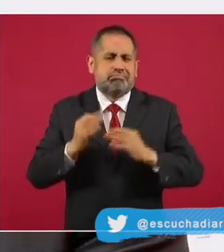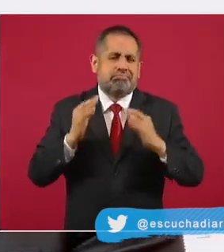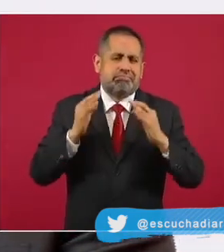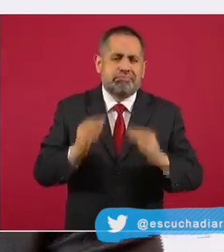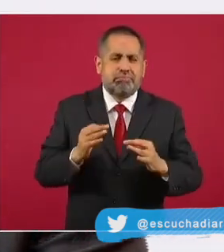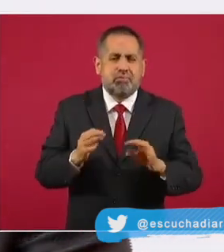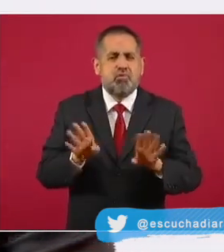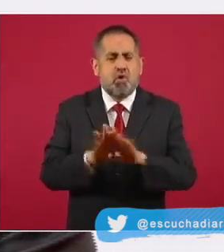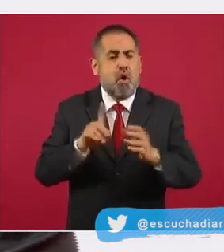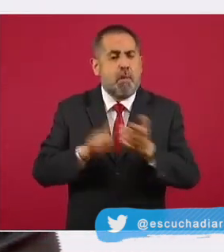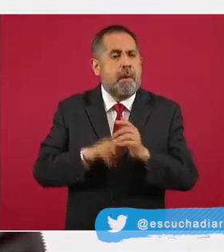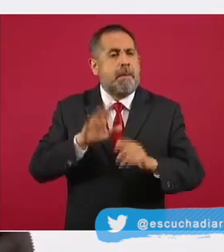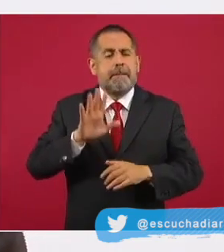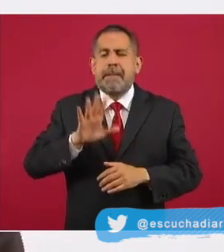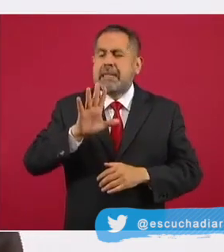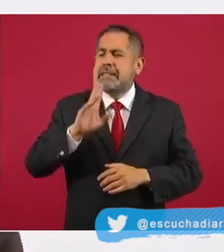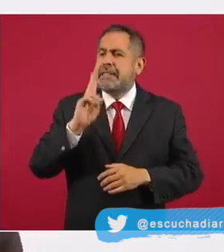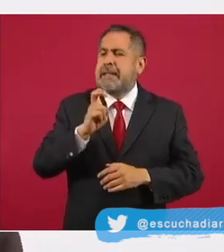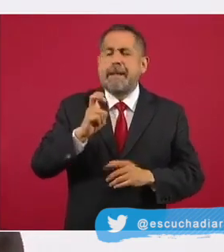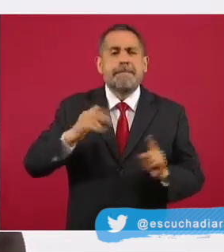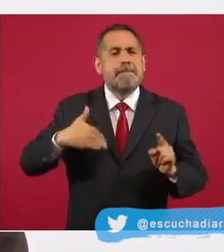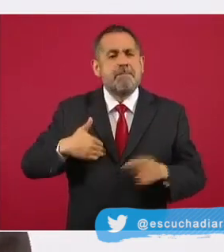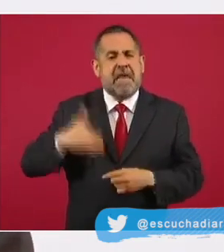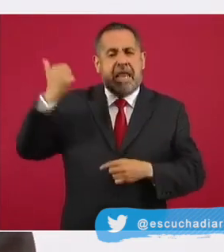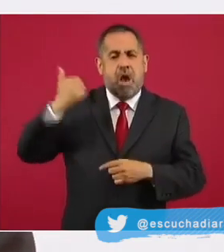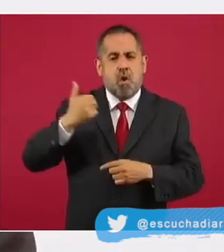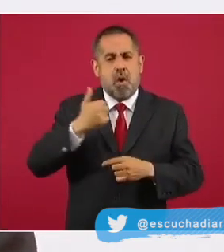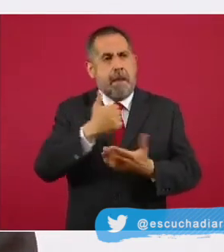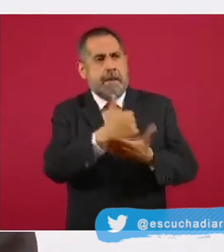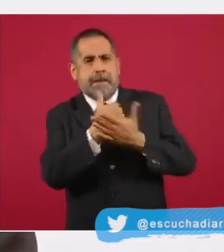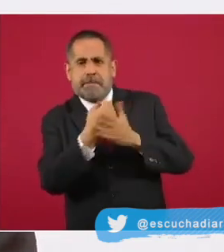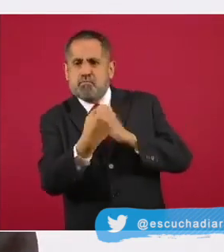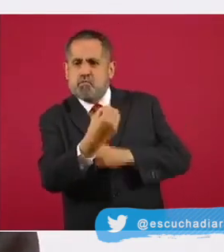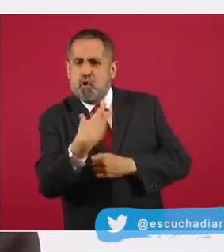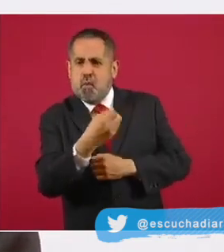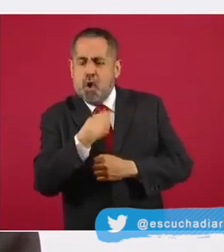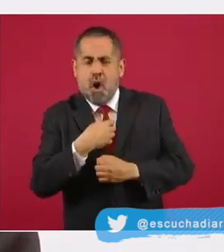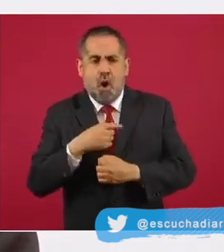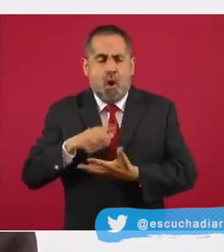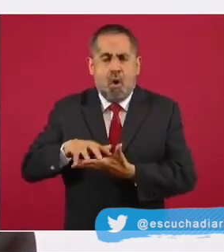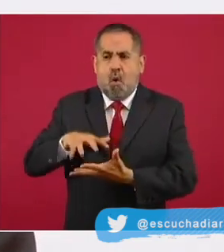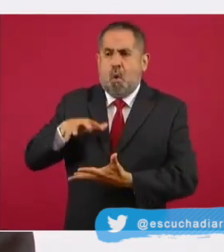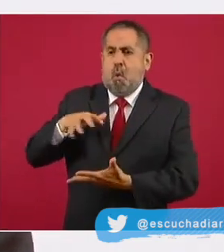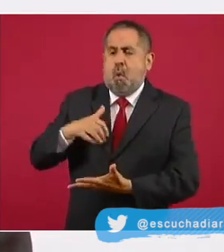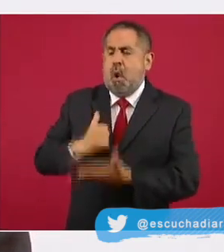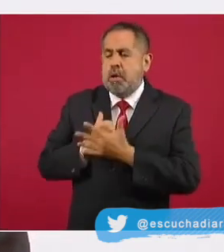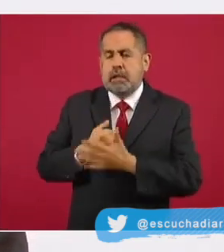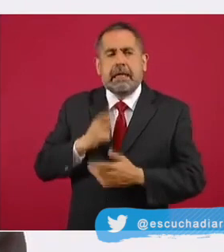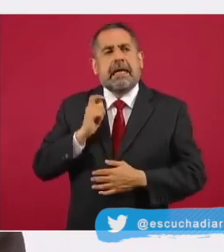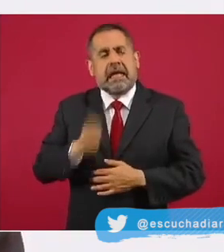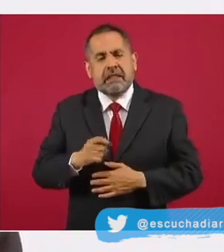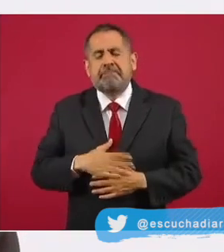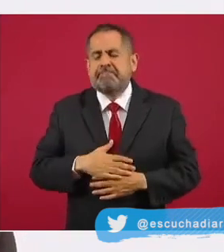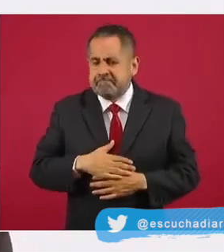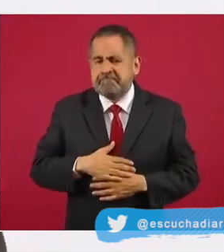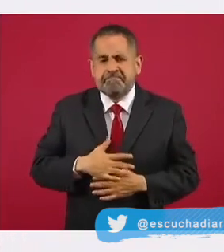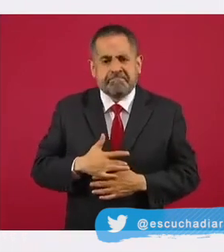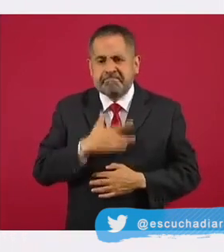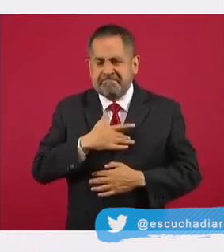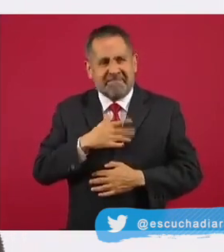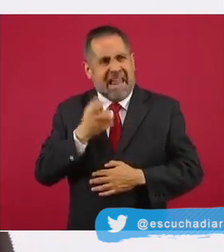especie de milagro social que fortalece nuestra creencia en la